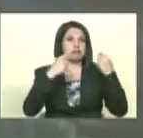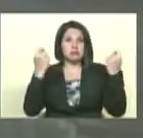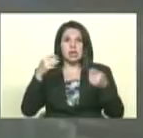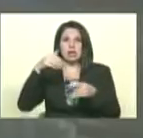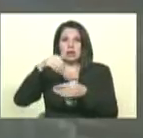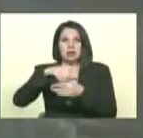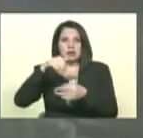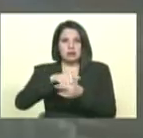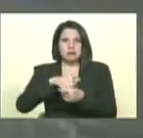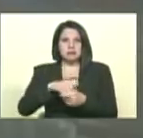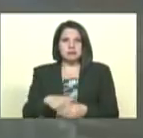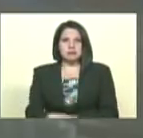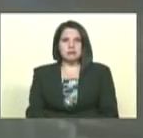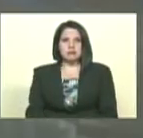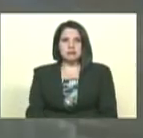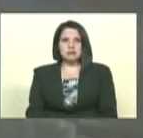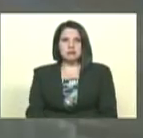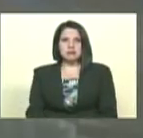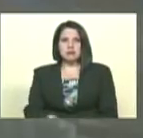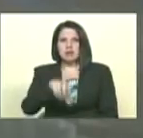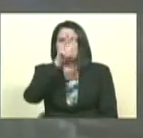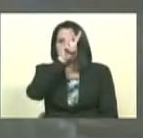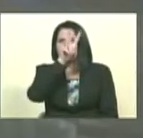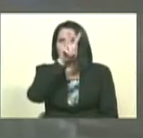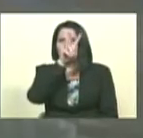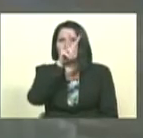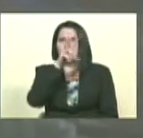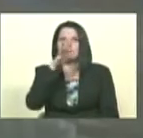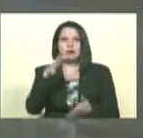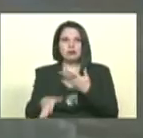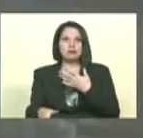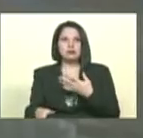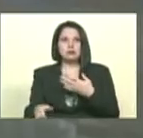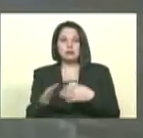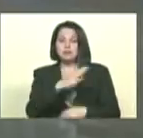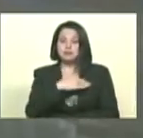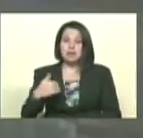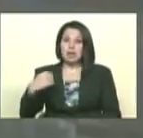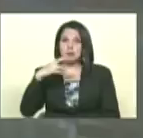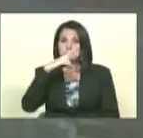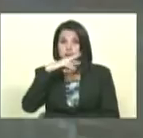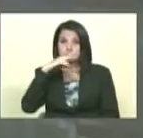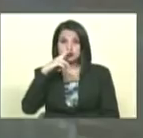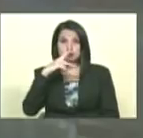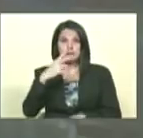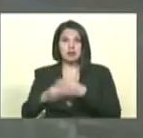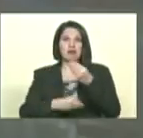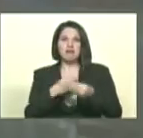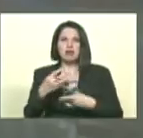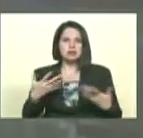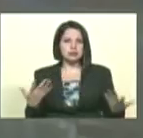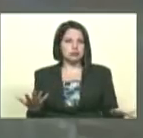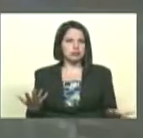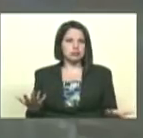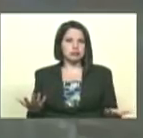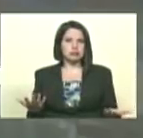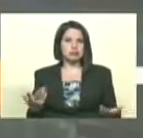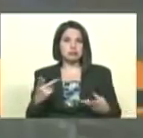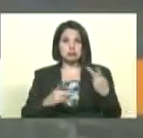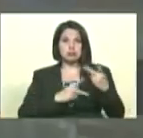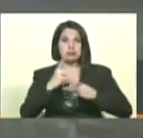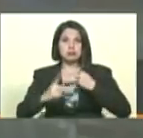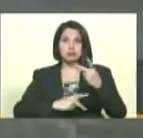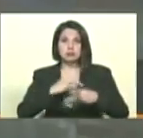elección. En segundo lugar, queremos comentar cómo ha venido sucediendo el